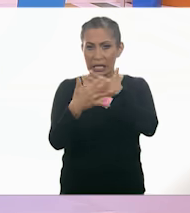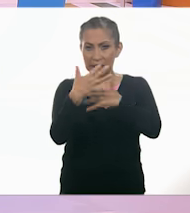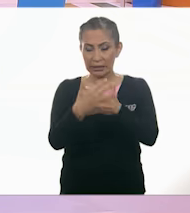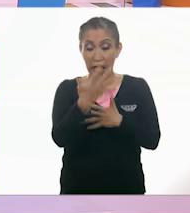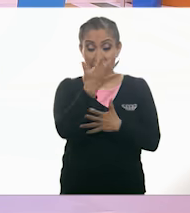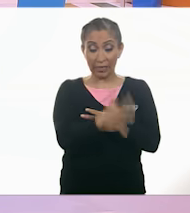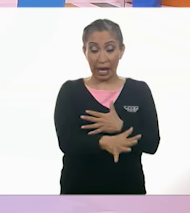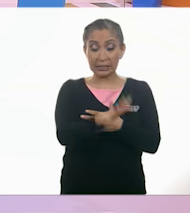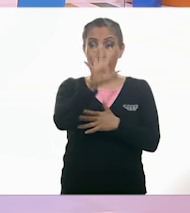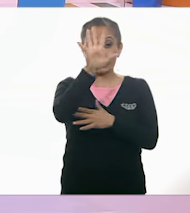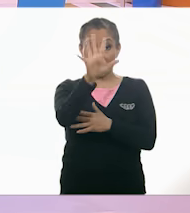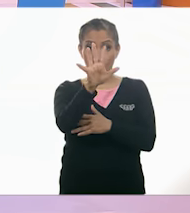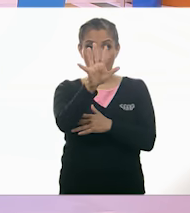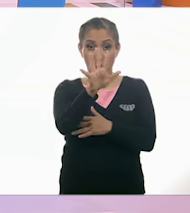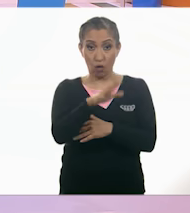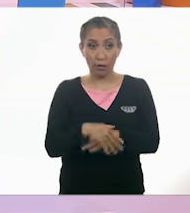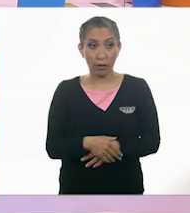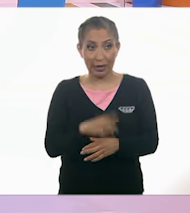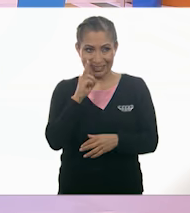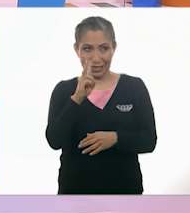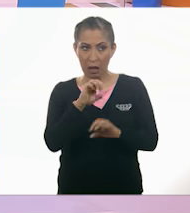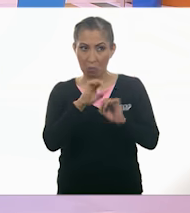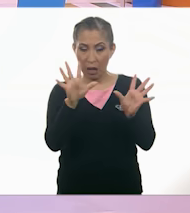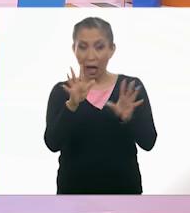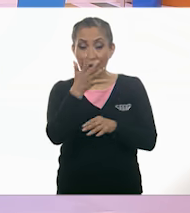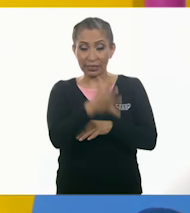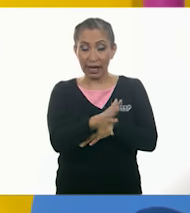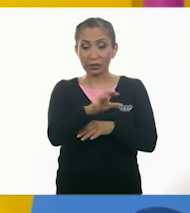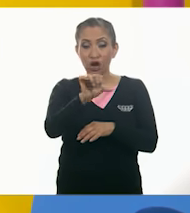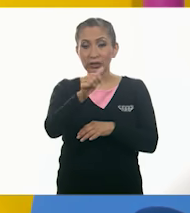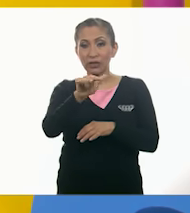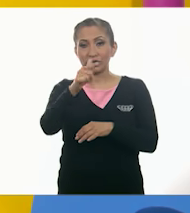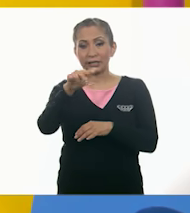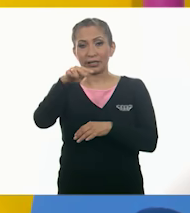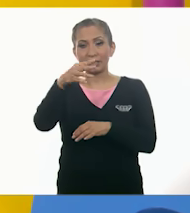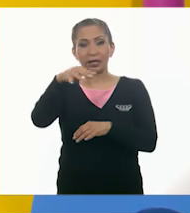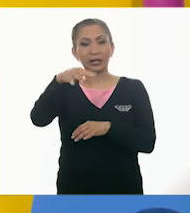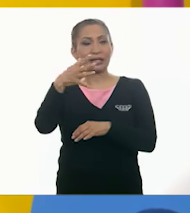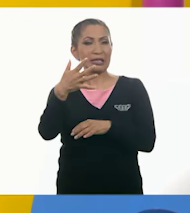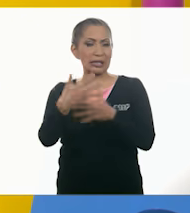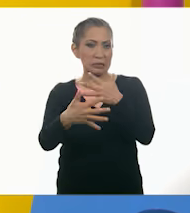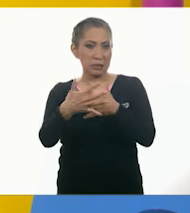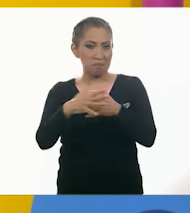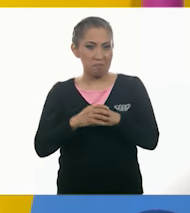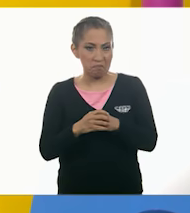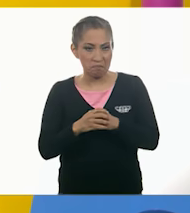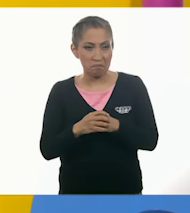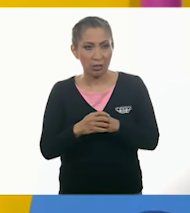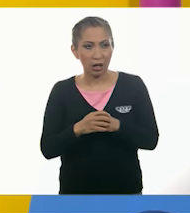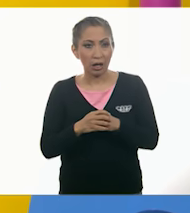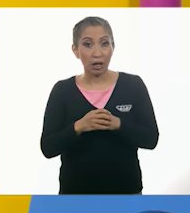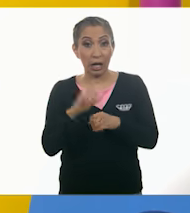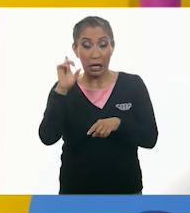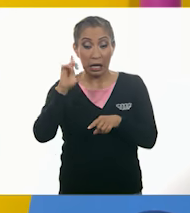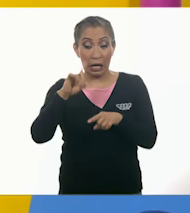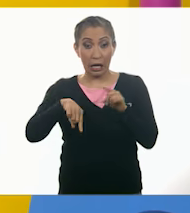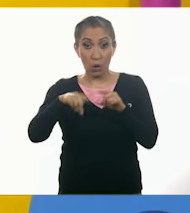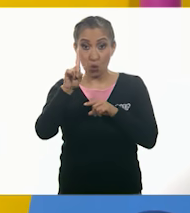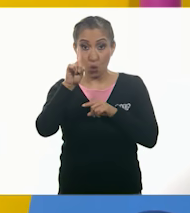15. Aquí está. 10, 11, 12, 13, 14, 15. Y si quito